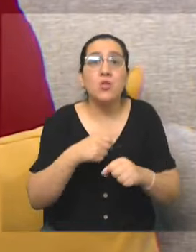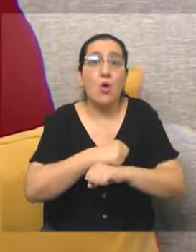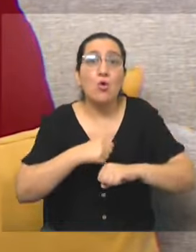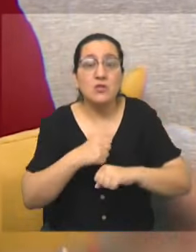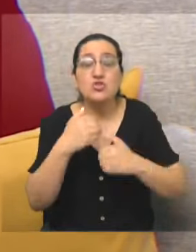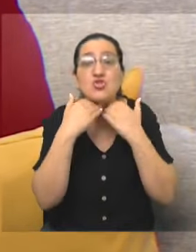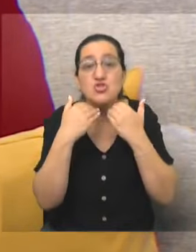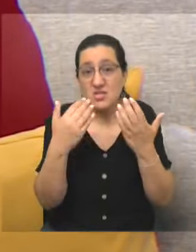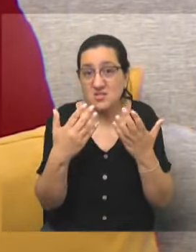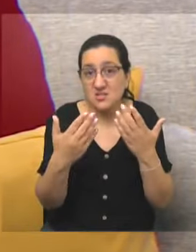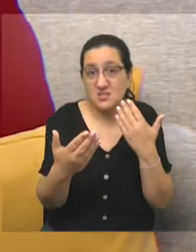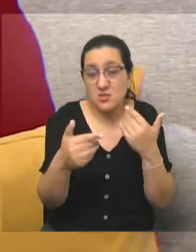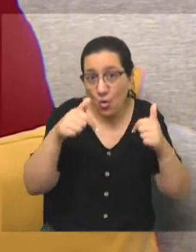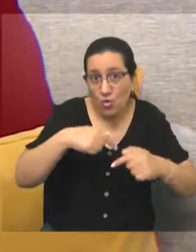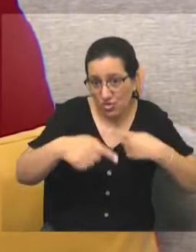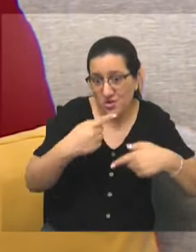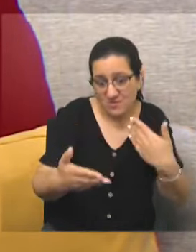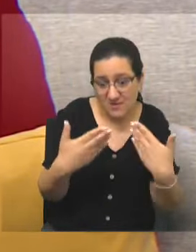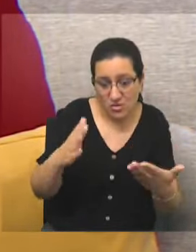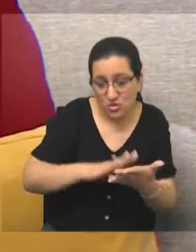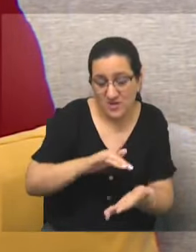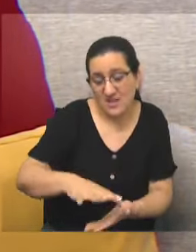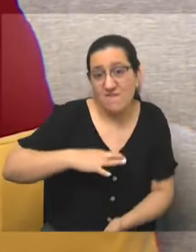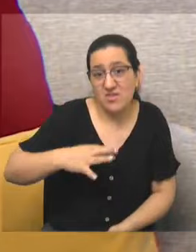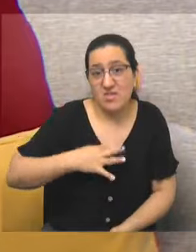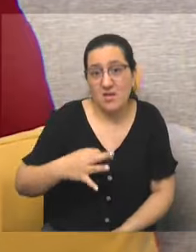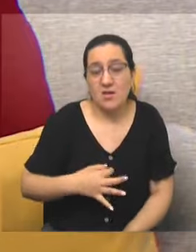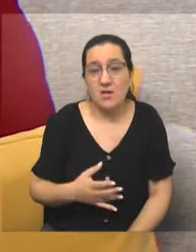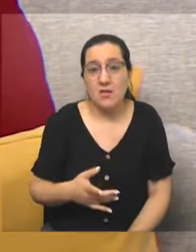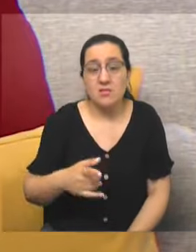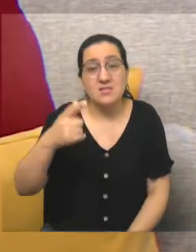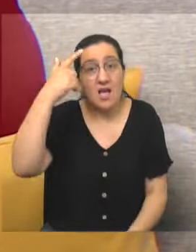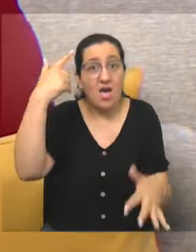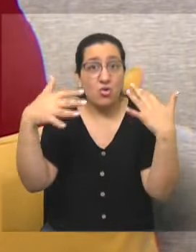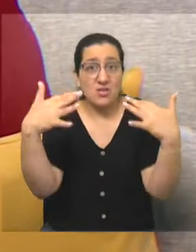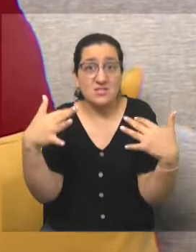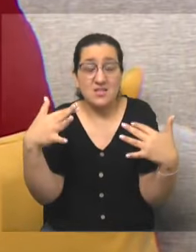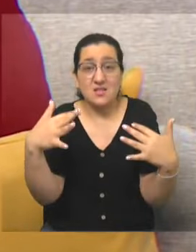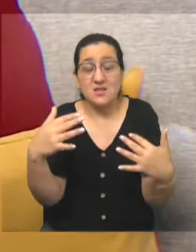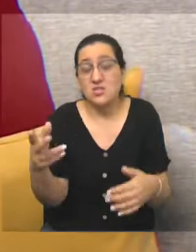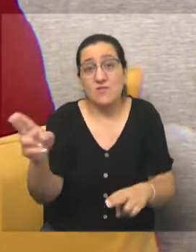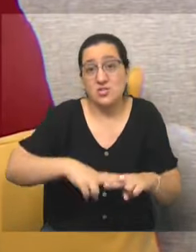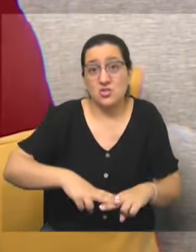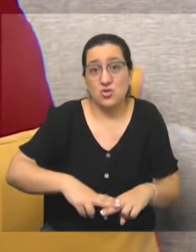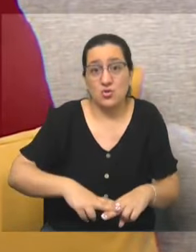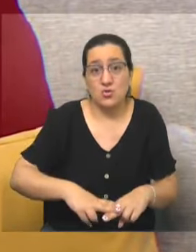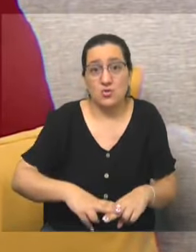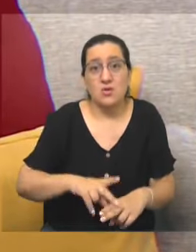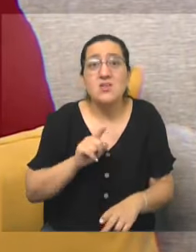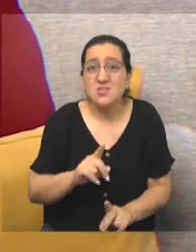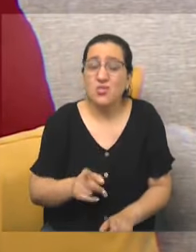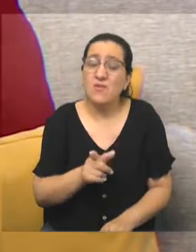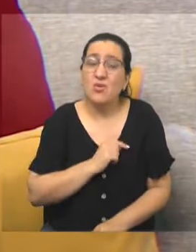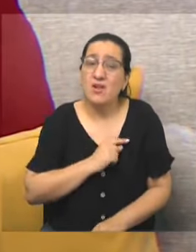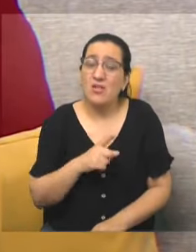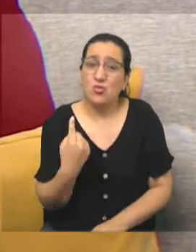estábamos hablando de cualquier otra cosa que de la vida de esta nena, que ya no está entre nosotros y eso nos tiene que vulnerar a todos. No solamente a